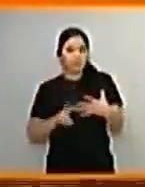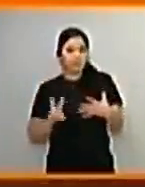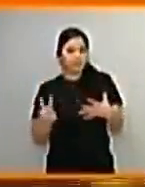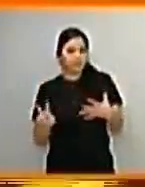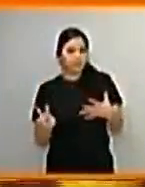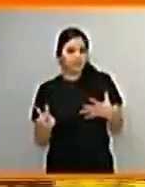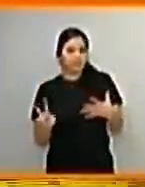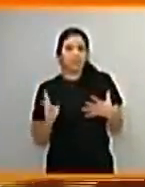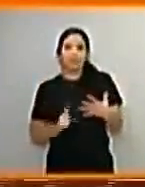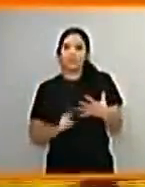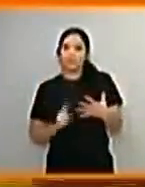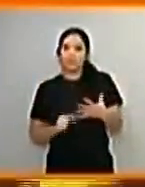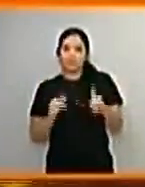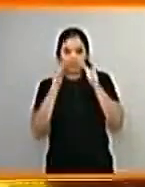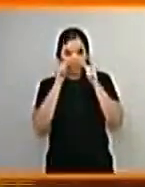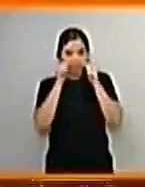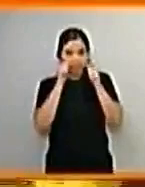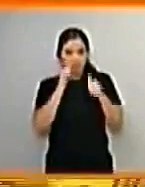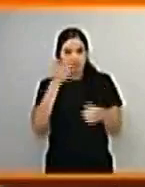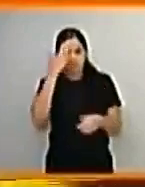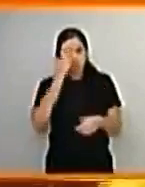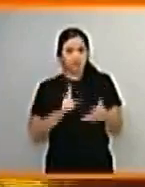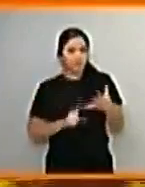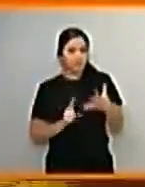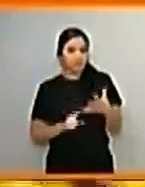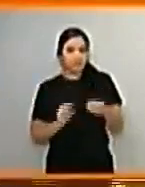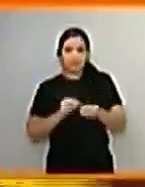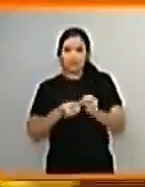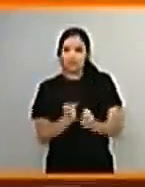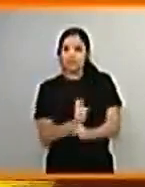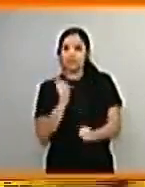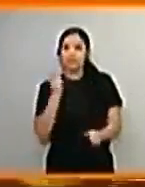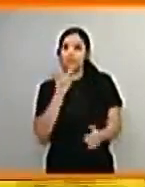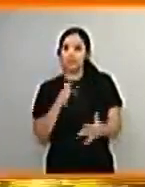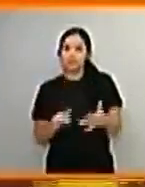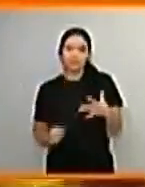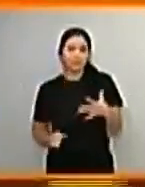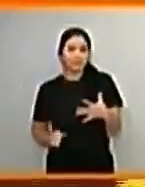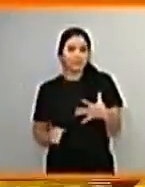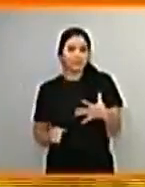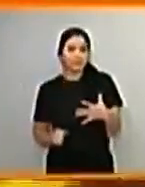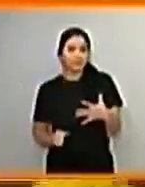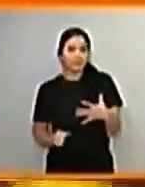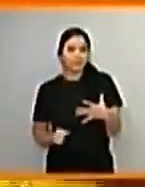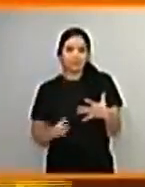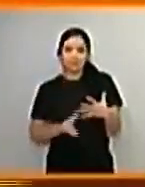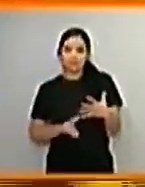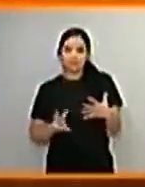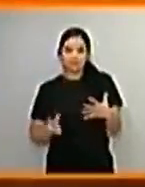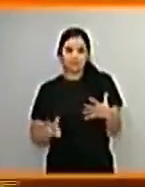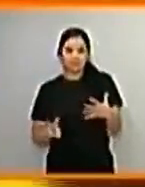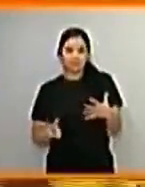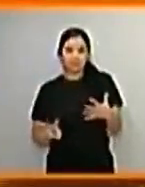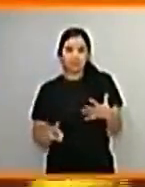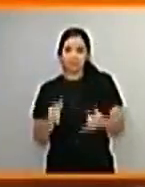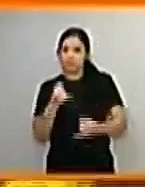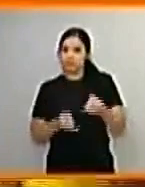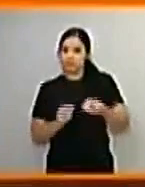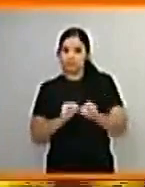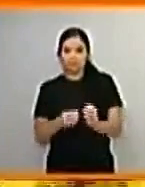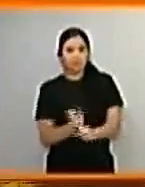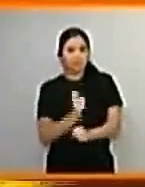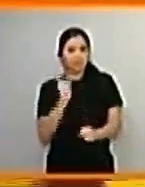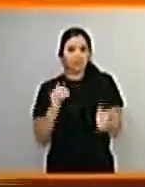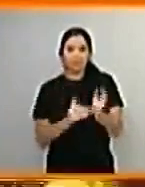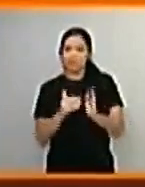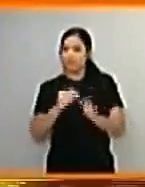26. Atentos porque se viene el penúltimo número millonario. Mucha suerte. Y es el 27. Último número millonario